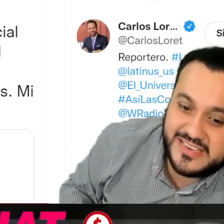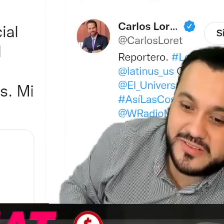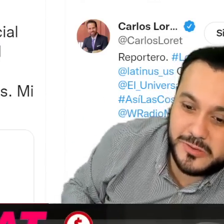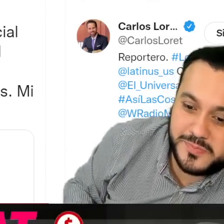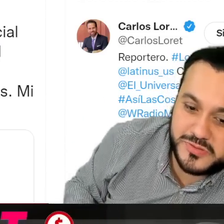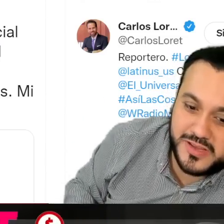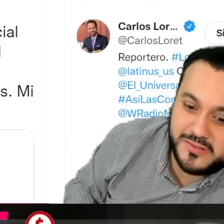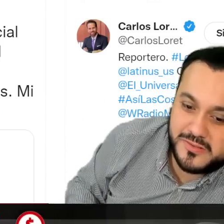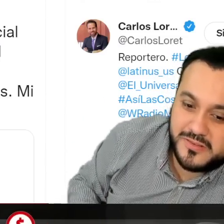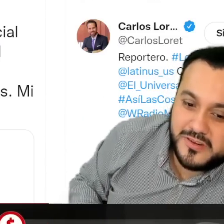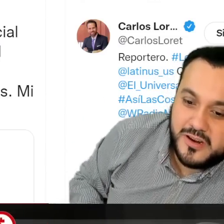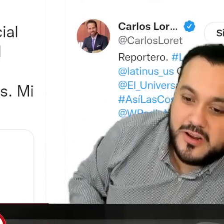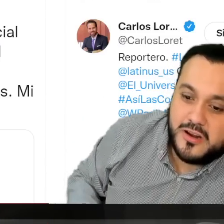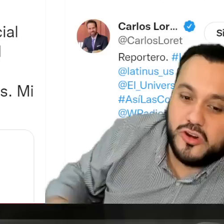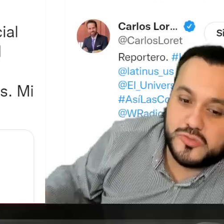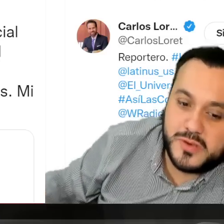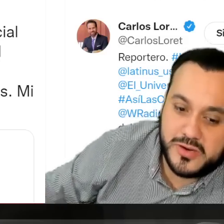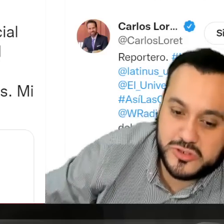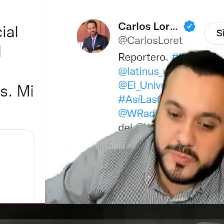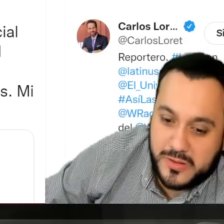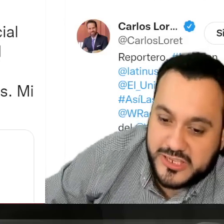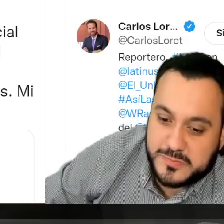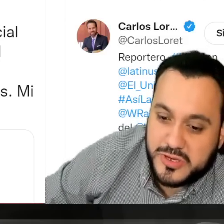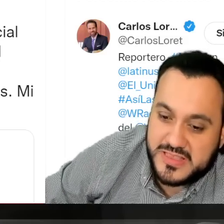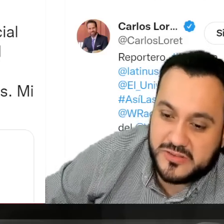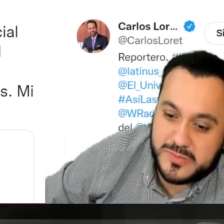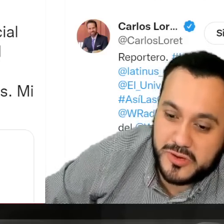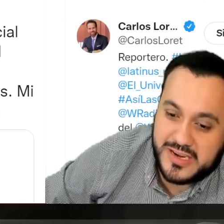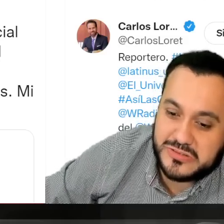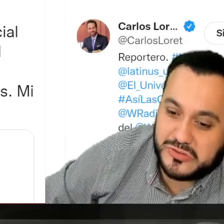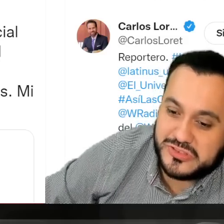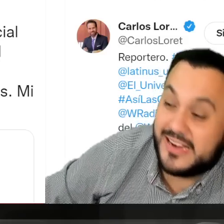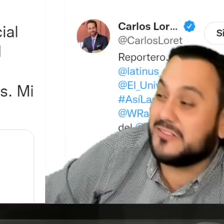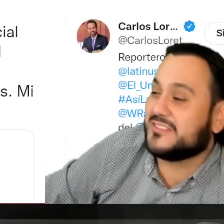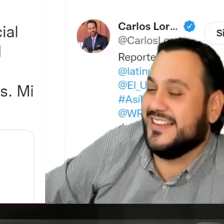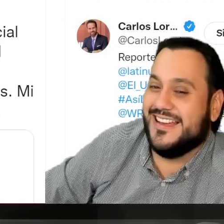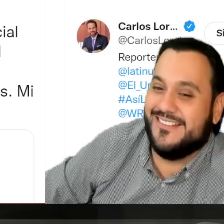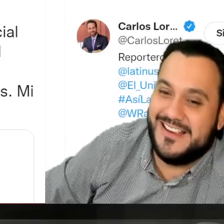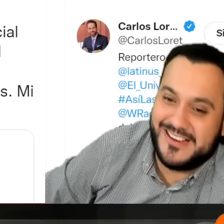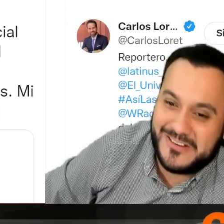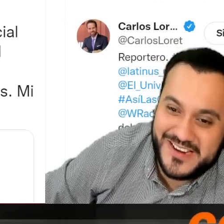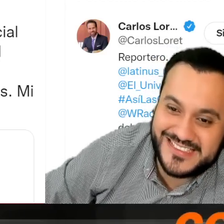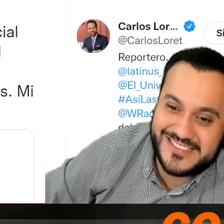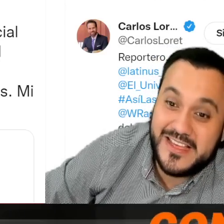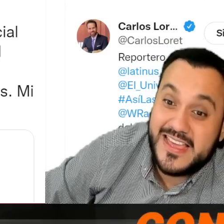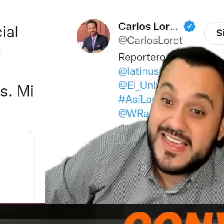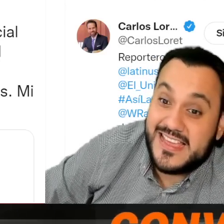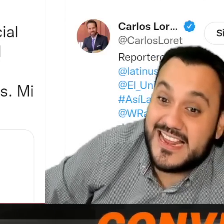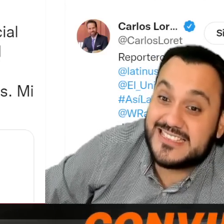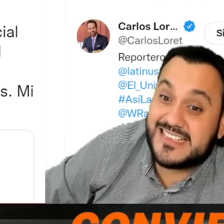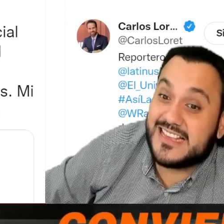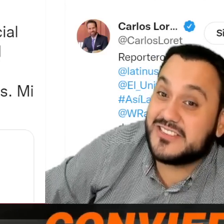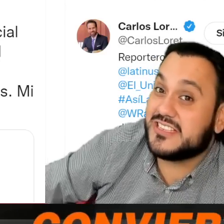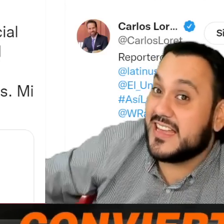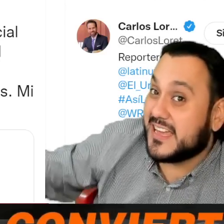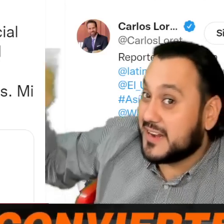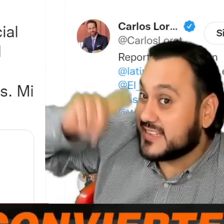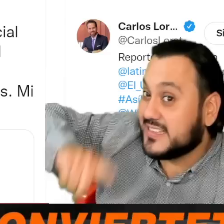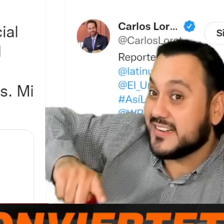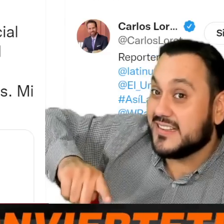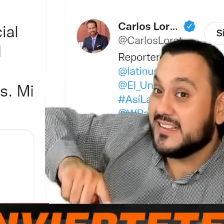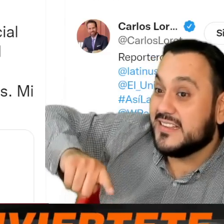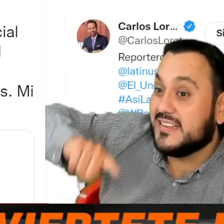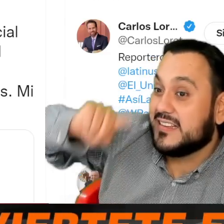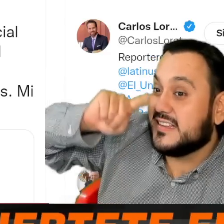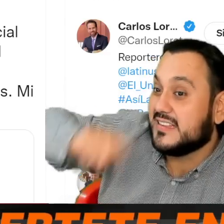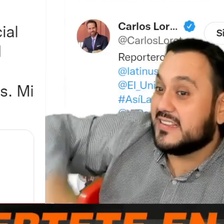del sexenio de lópez obrador los mejores operadores políticos de morenas son los narcos para arrancones y en estas elecciones saben que van a